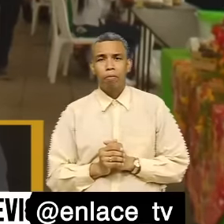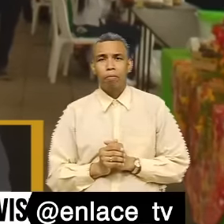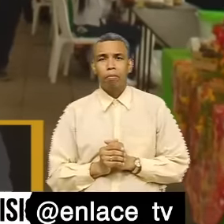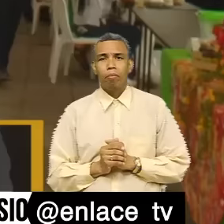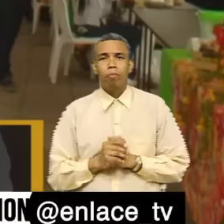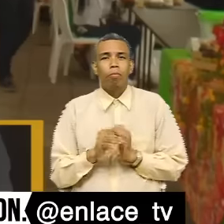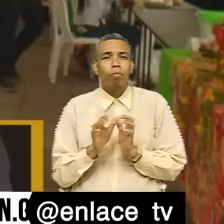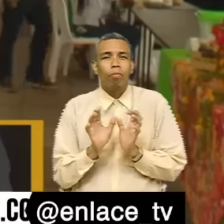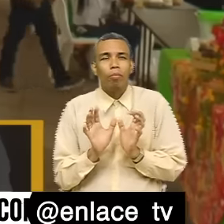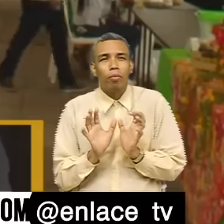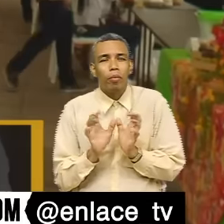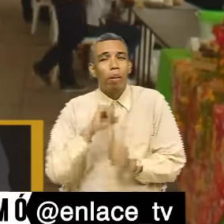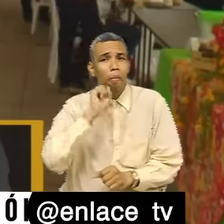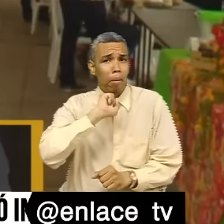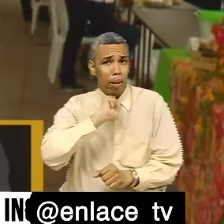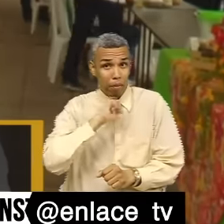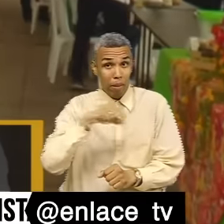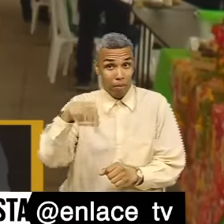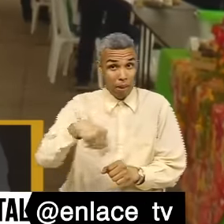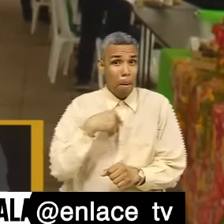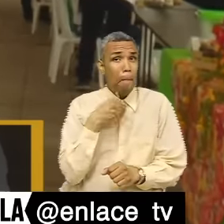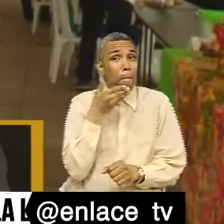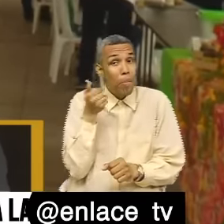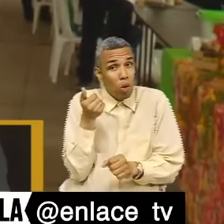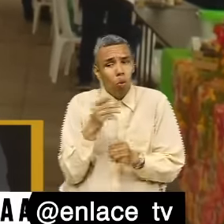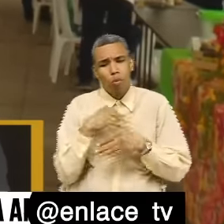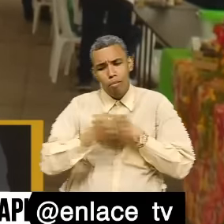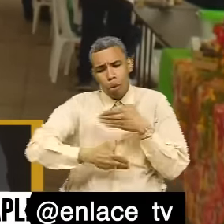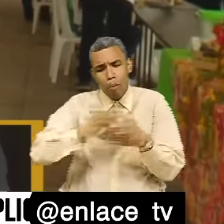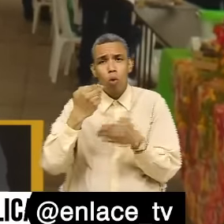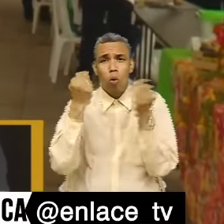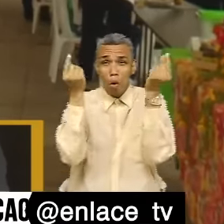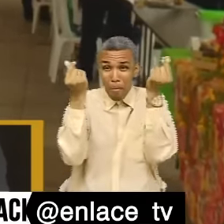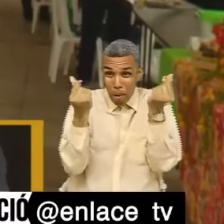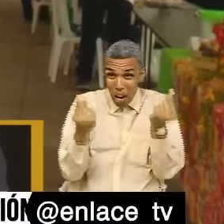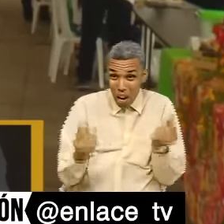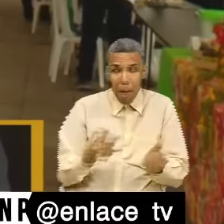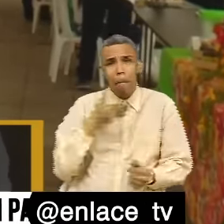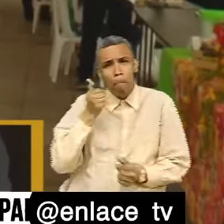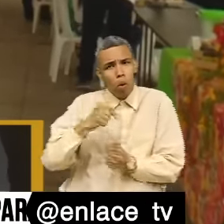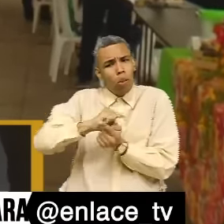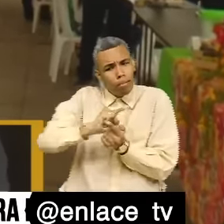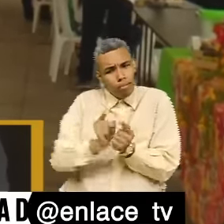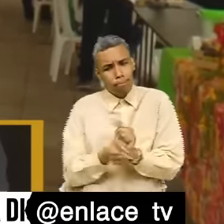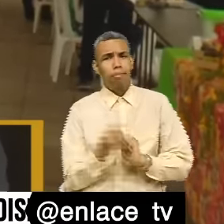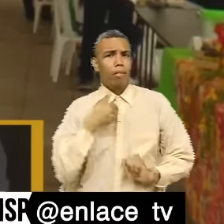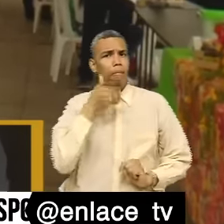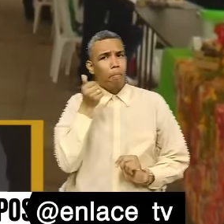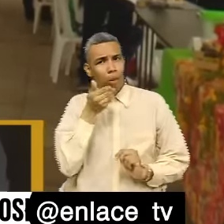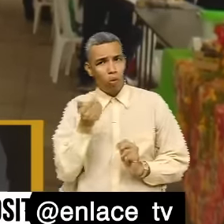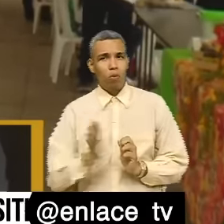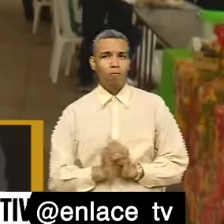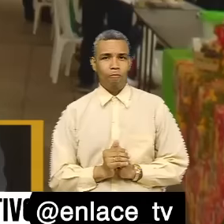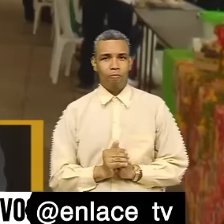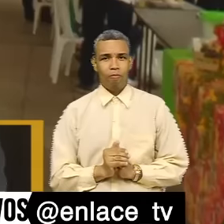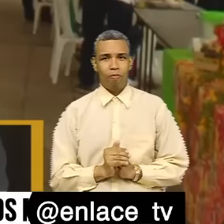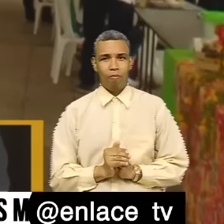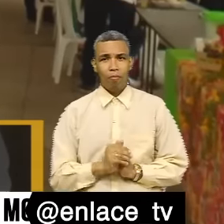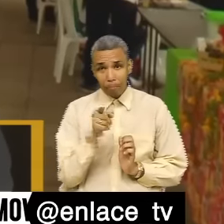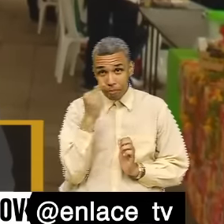que Barranca Bermeja mejore sus condiciones económicas, mejore sus condiciones de vida. Los productores que ven ustedes